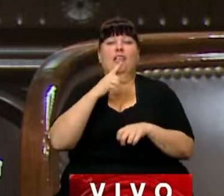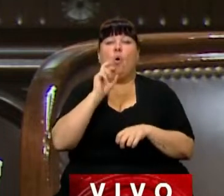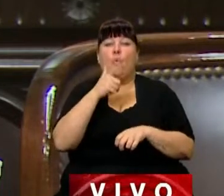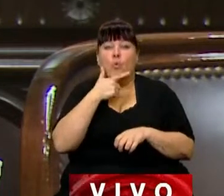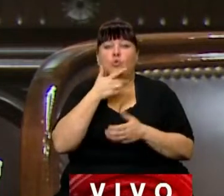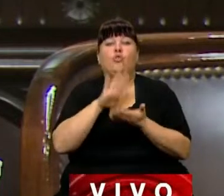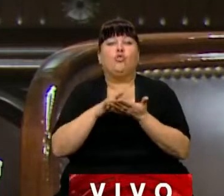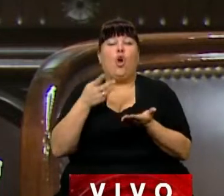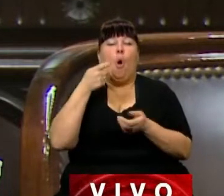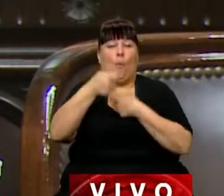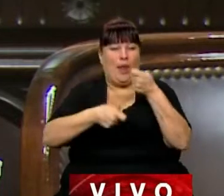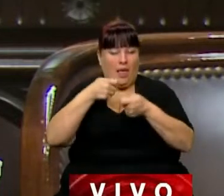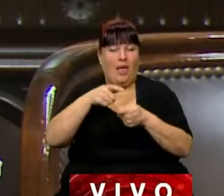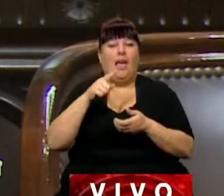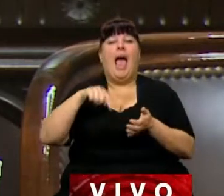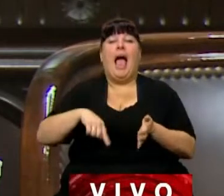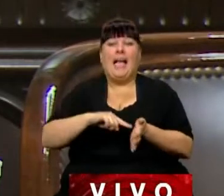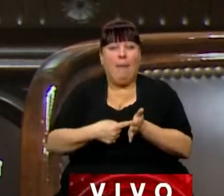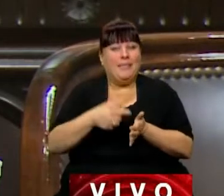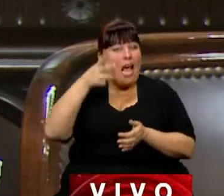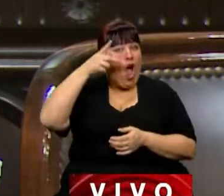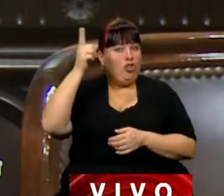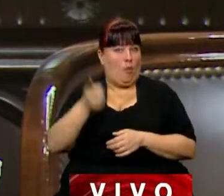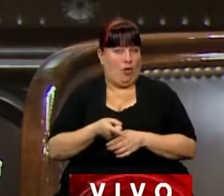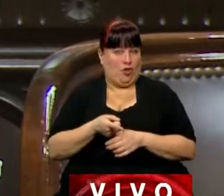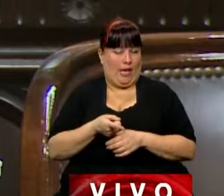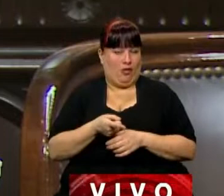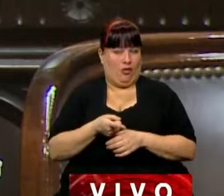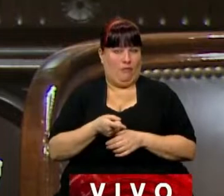intermediación financiera. La Ciudad de Buenos Aires tiene el 8%.